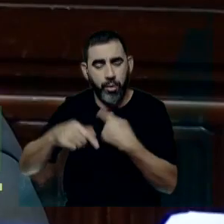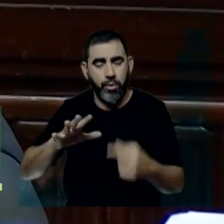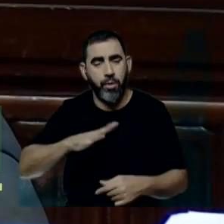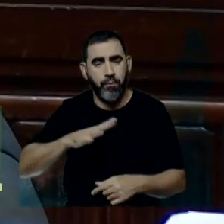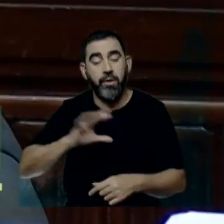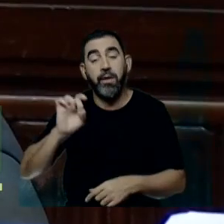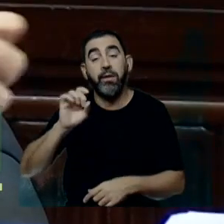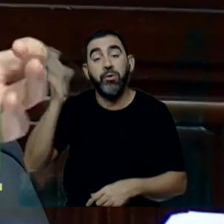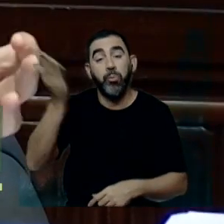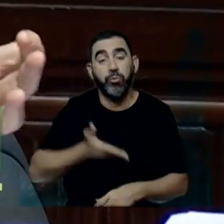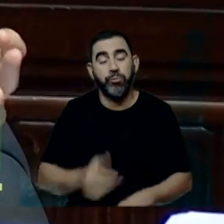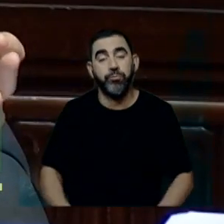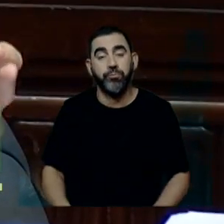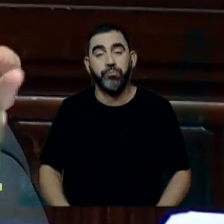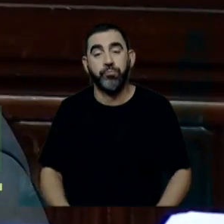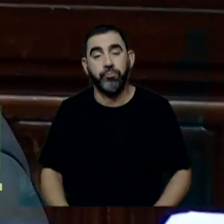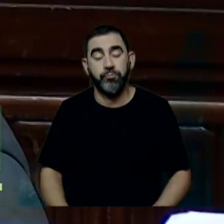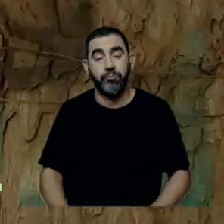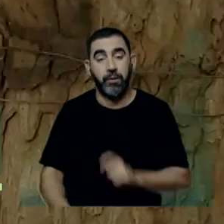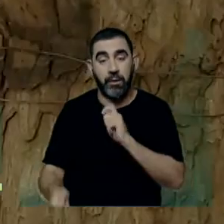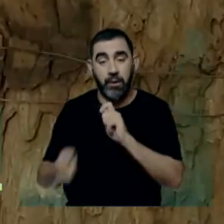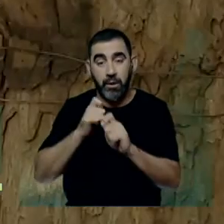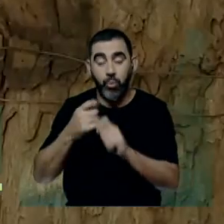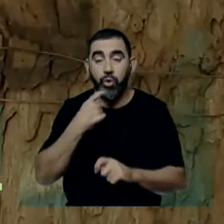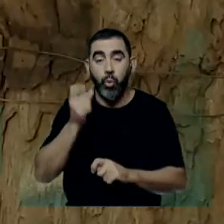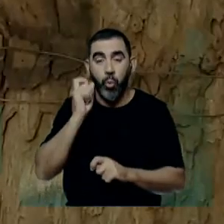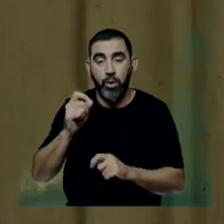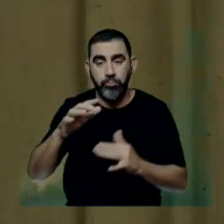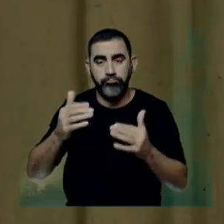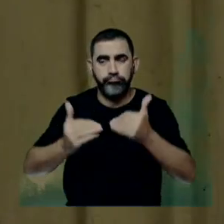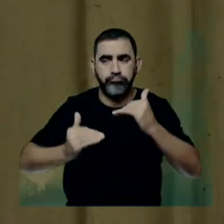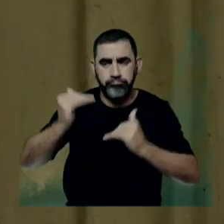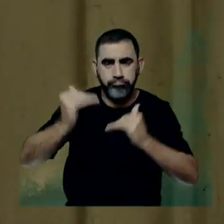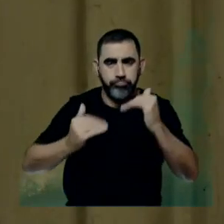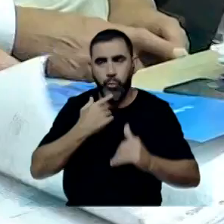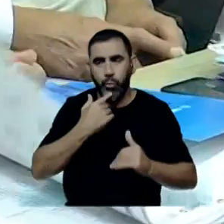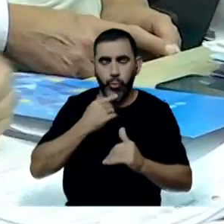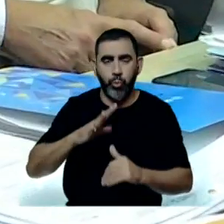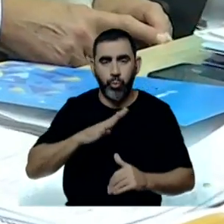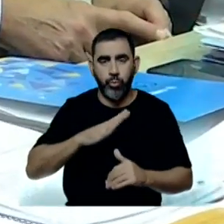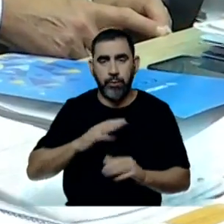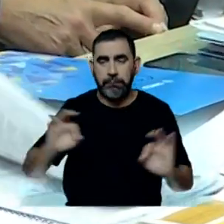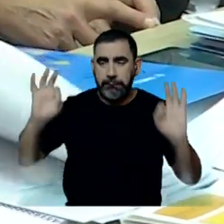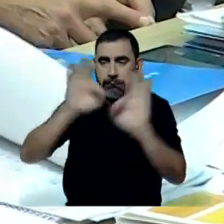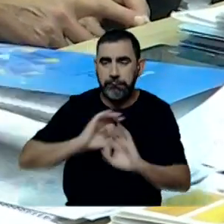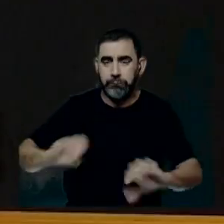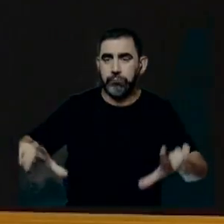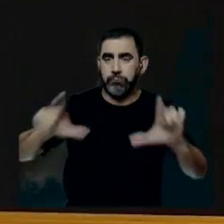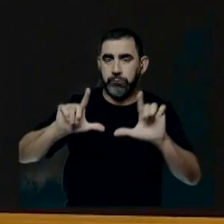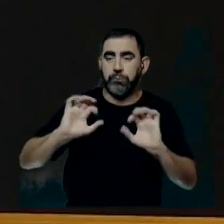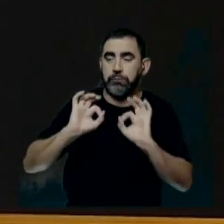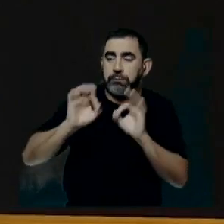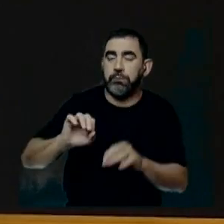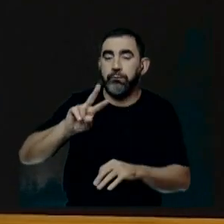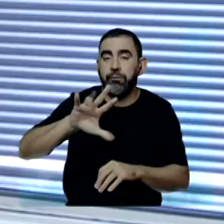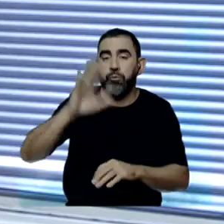Bordaberry con 15%. Según la encuesta, el escenario colorado sigue mostrando alta incertidumbre porque ninguno de los precandidatos alcanza